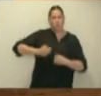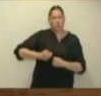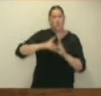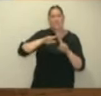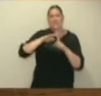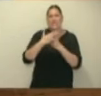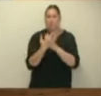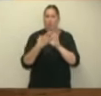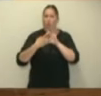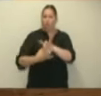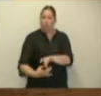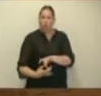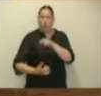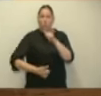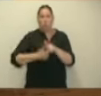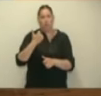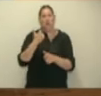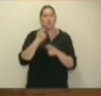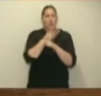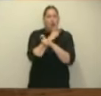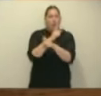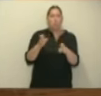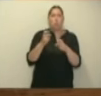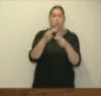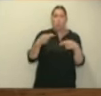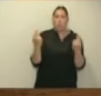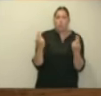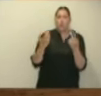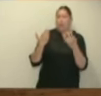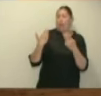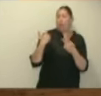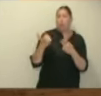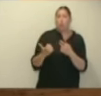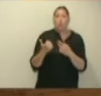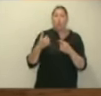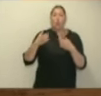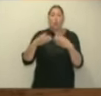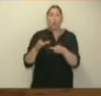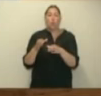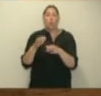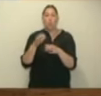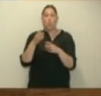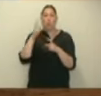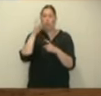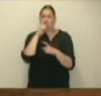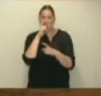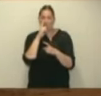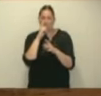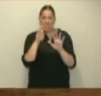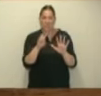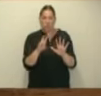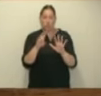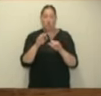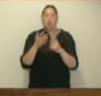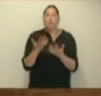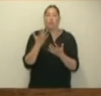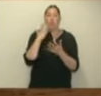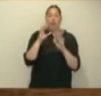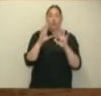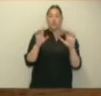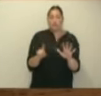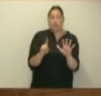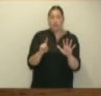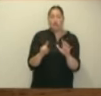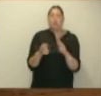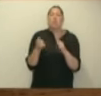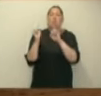manifestaciones públicas. Y más recientemente, el Grupo Parlamentario de Izquierda Unida, el pasado 6 de junio, defendió en la que una moción